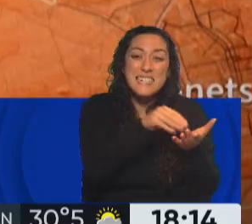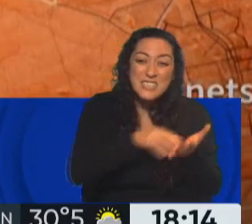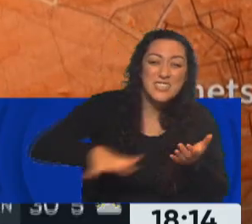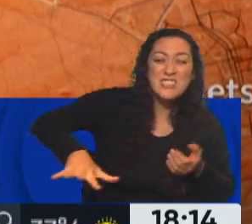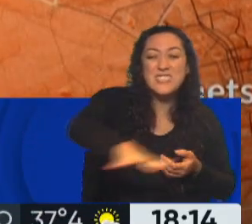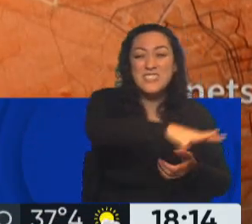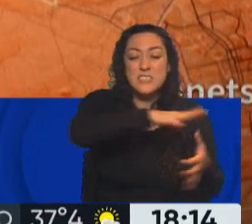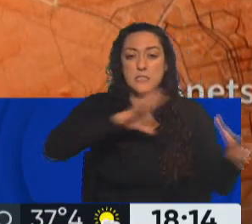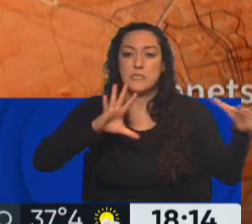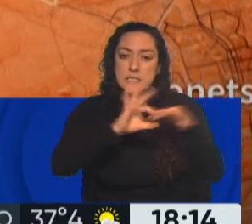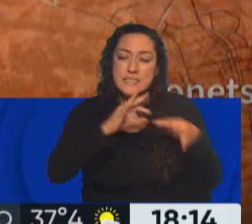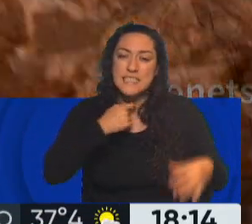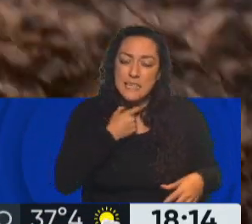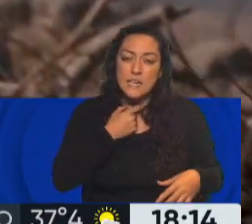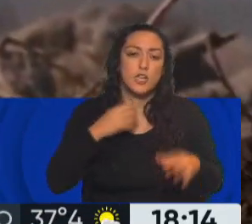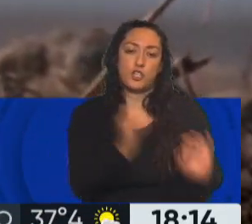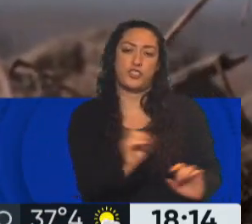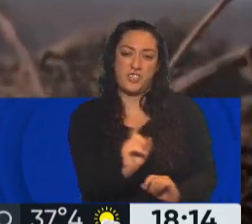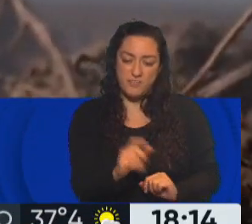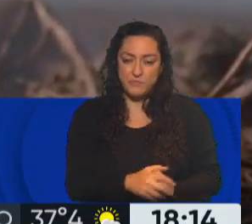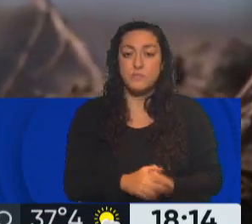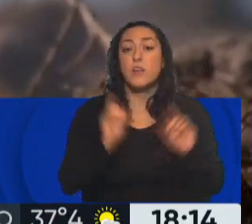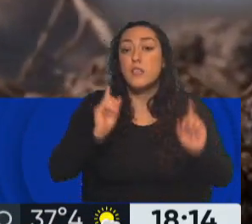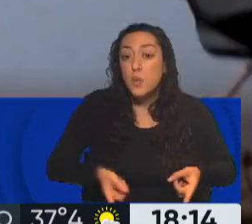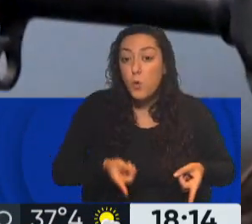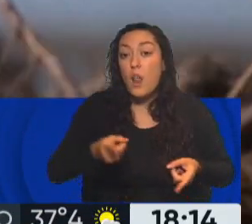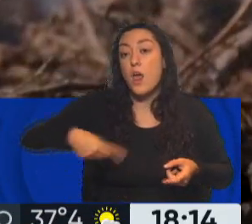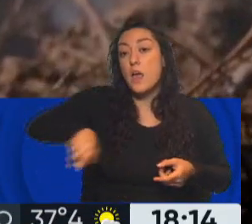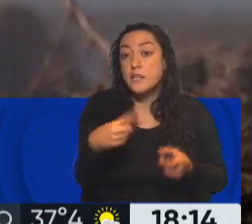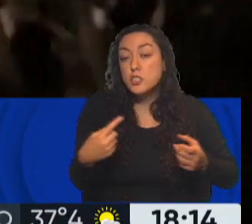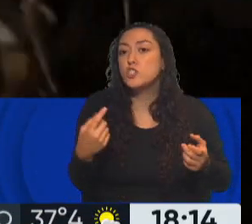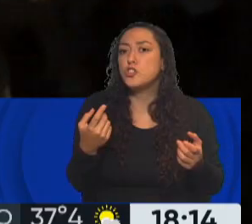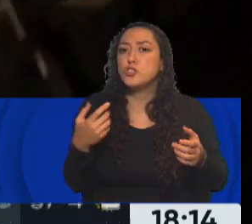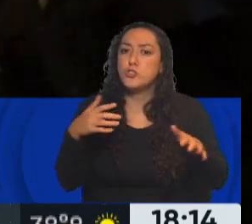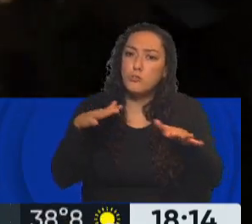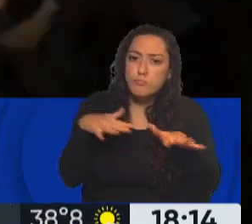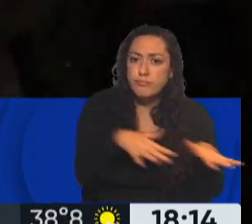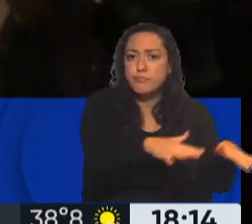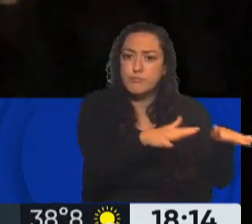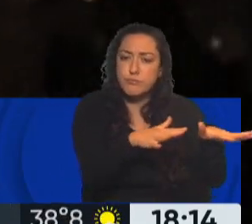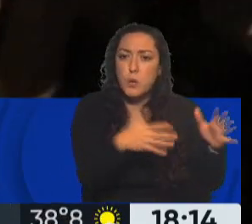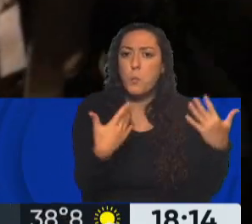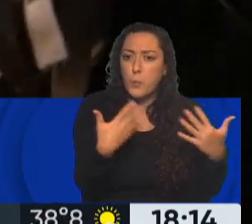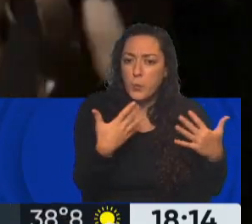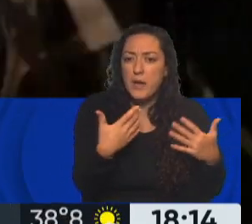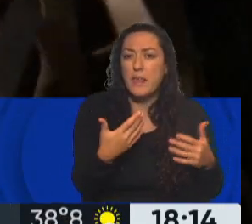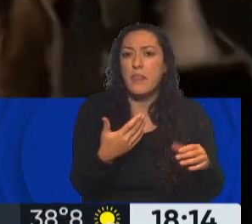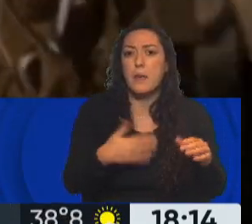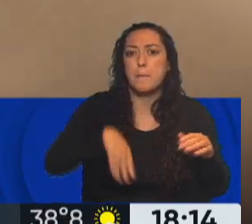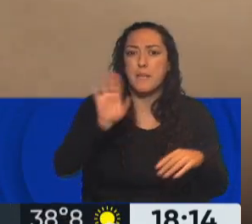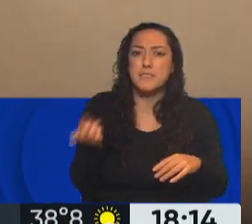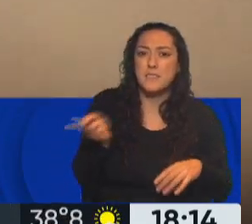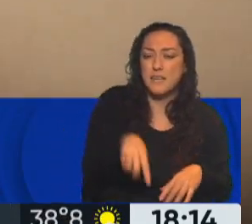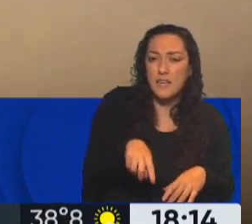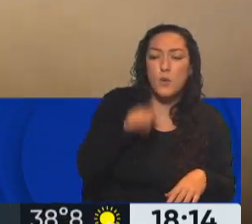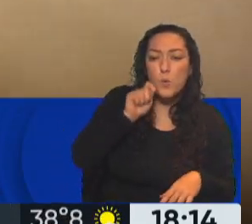pretende anexar. Sin embargo, tiene la ventaja de contar con una capacidad de movilizar tropas frescas que supera por mucho a la de Ucrania,